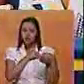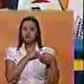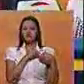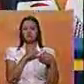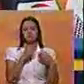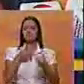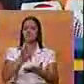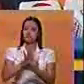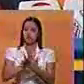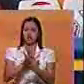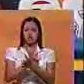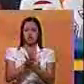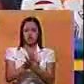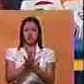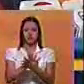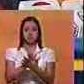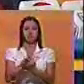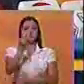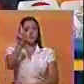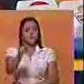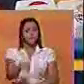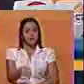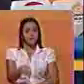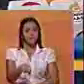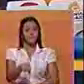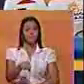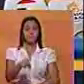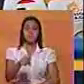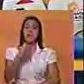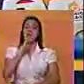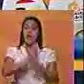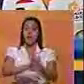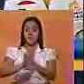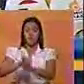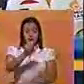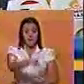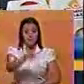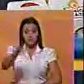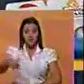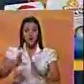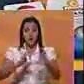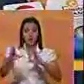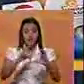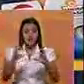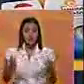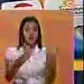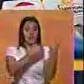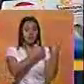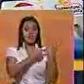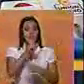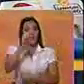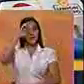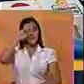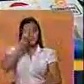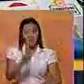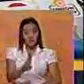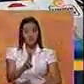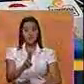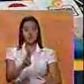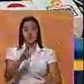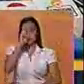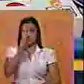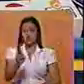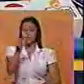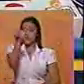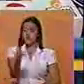bastante tranquilidad y sobre todo le hemos pedido a los medios de comunicación el respeto por el árbitro,